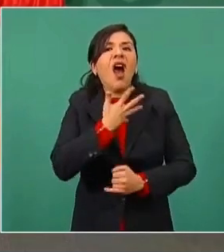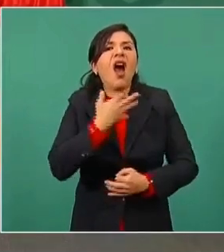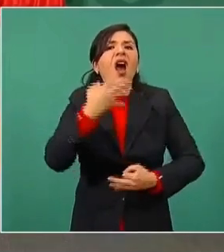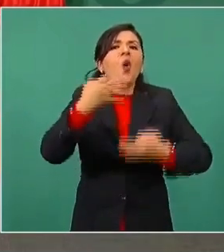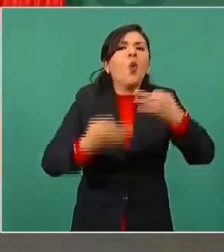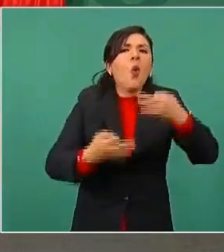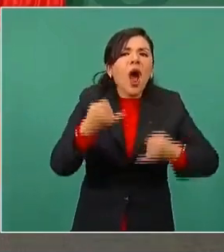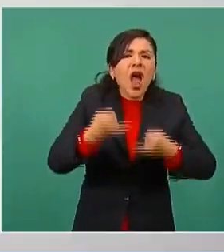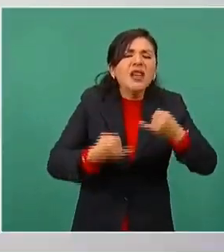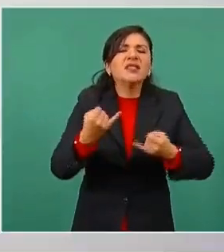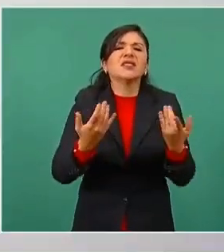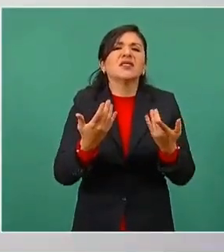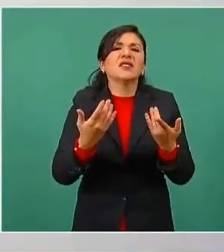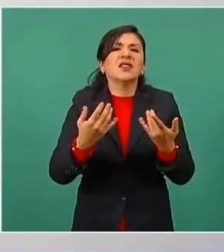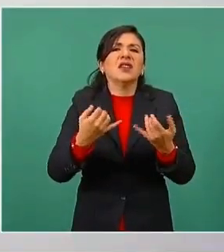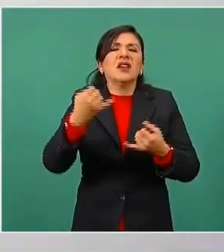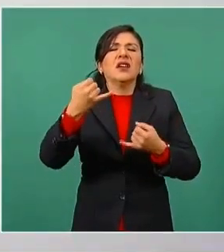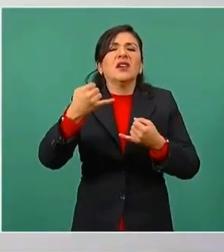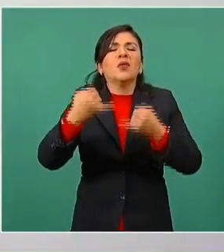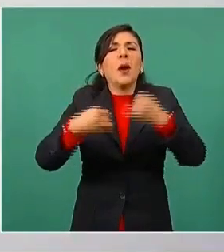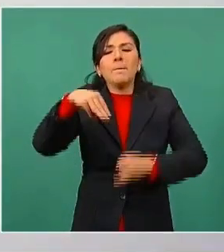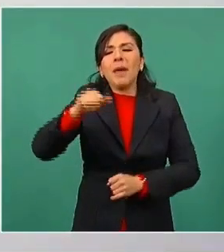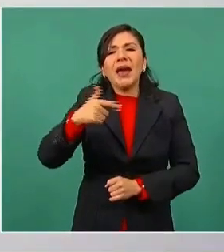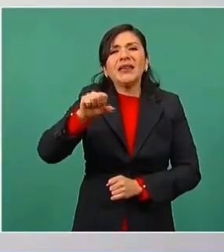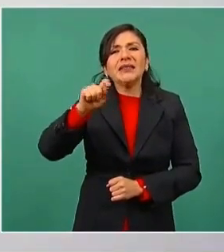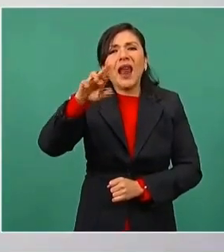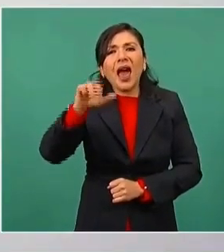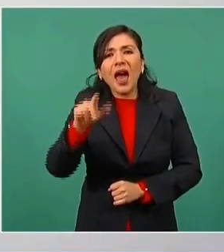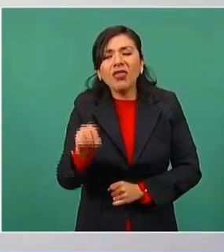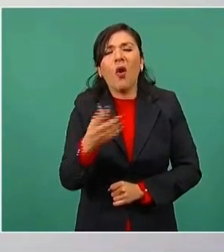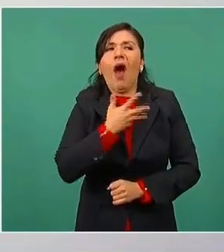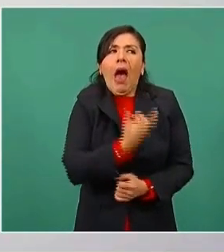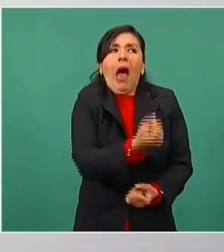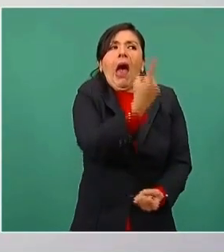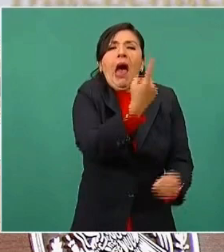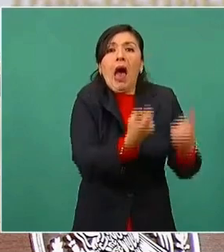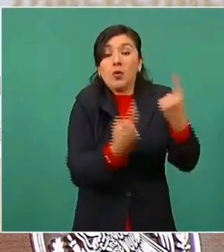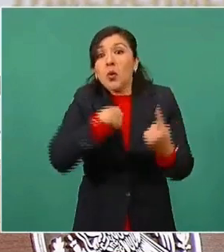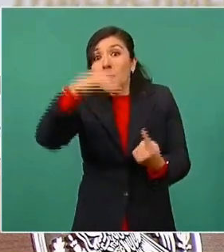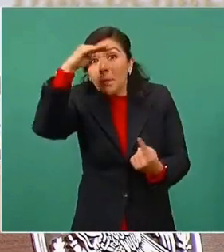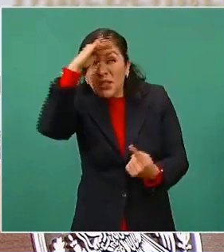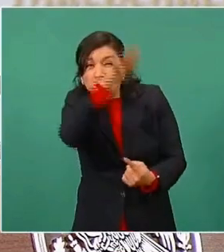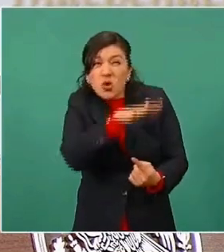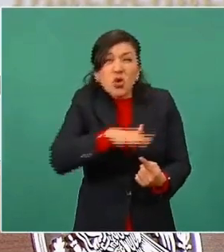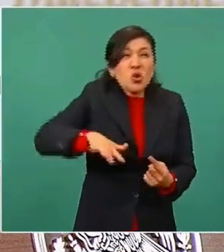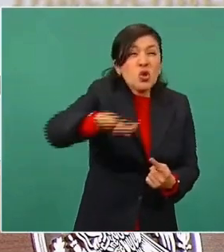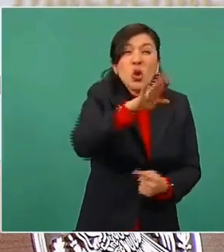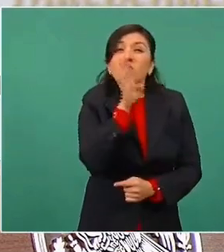jueces. Y no quiero generalizar, o sea, también, sencillamente,